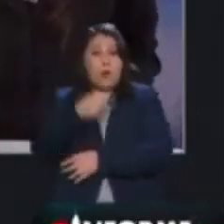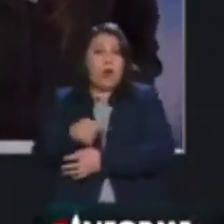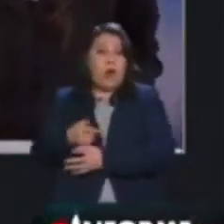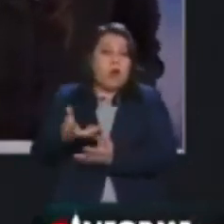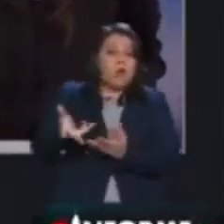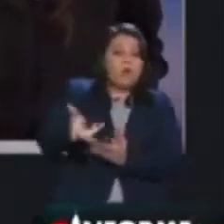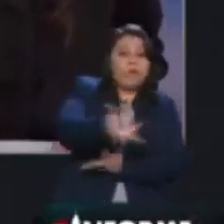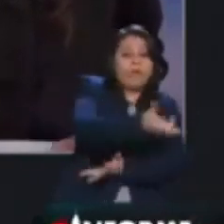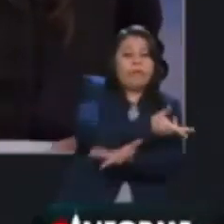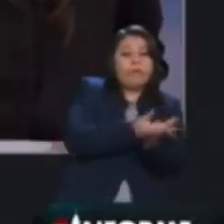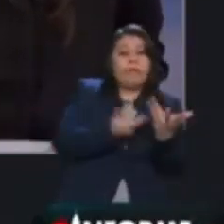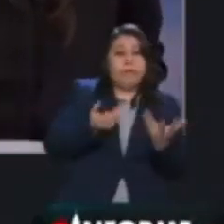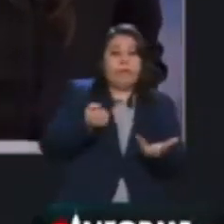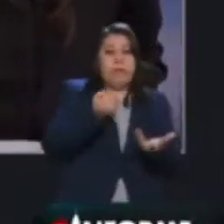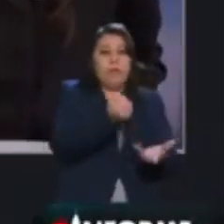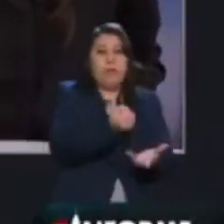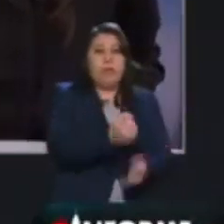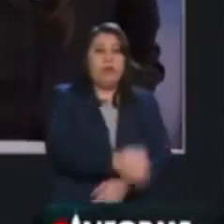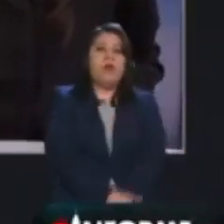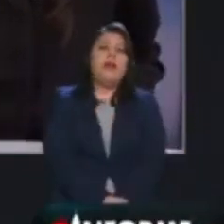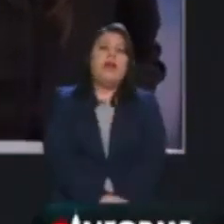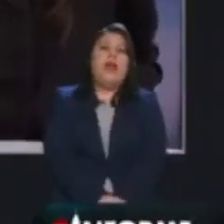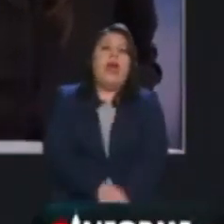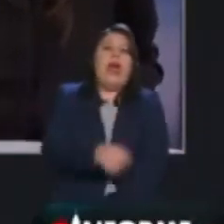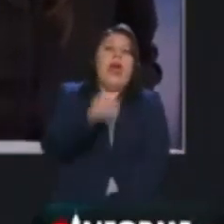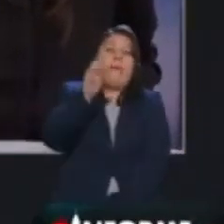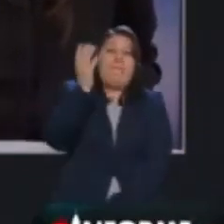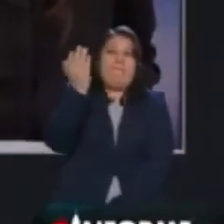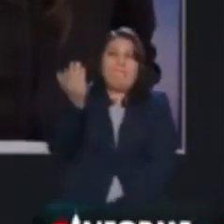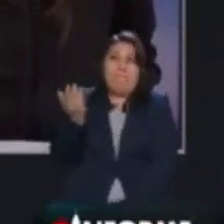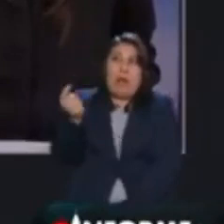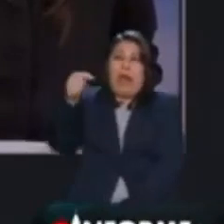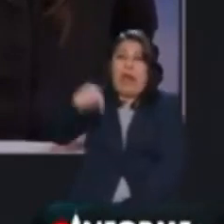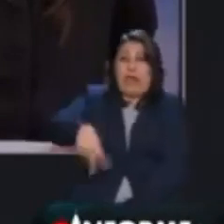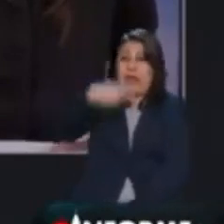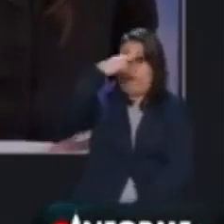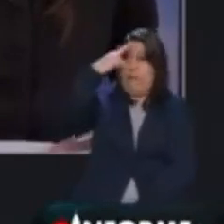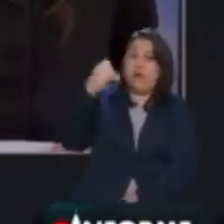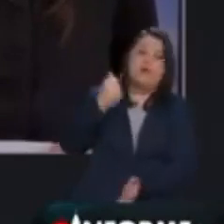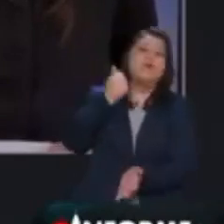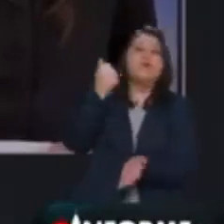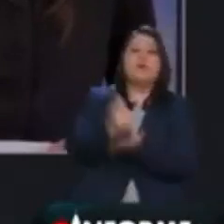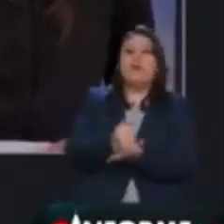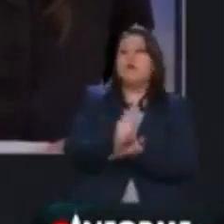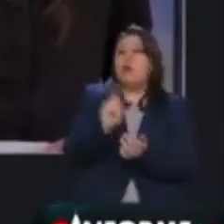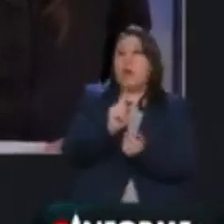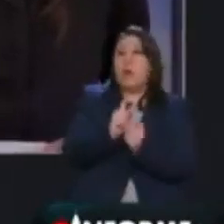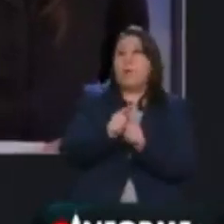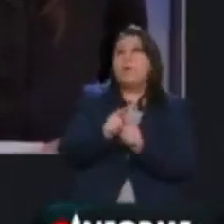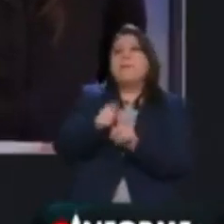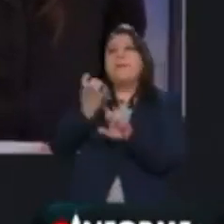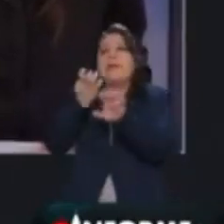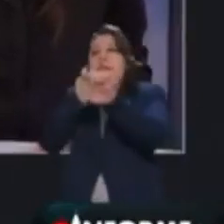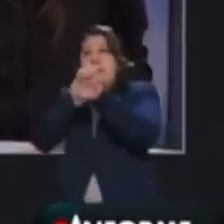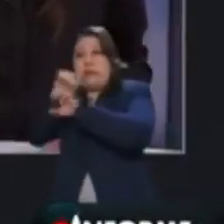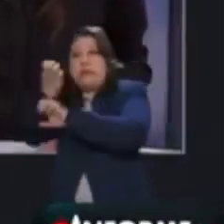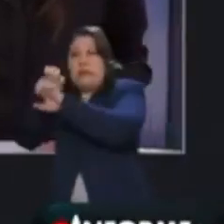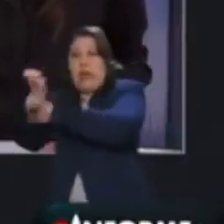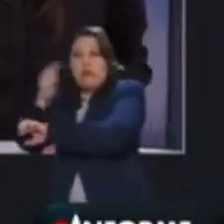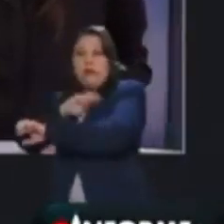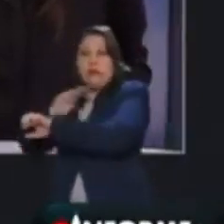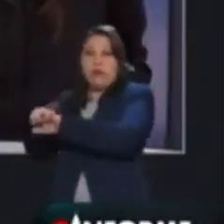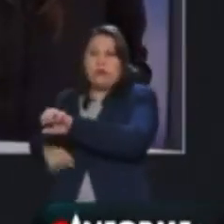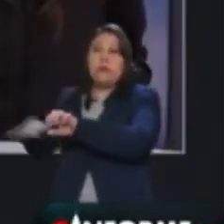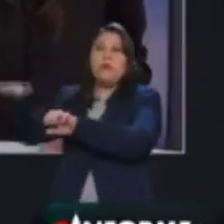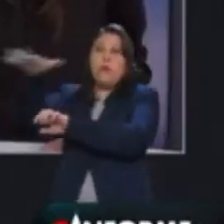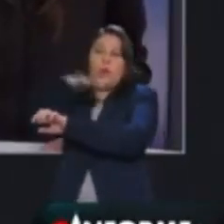existe? No para el caso de la Ciudad de México. Okay. Para nivel de los municipios, sí. El predial, por ejemplo,